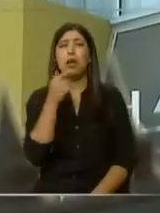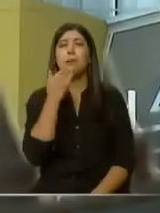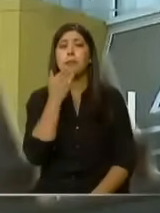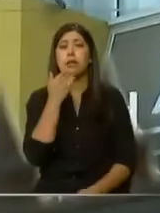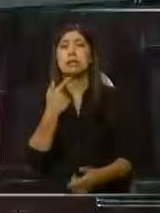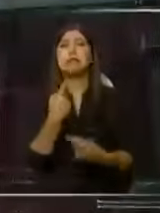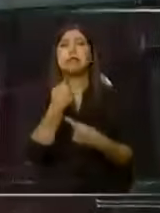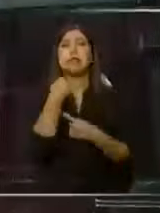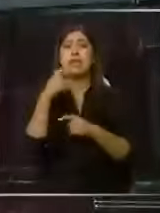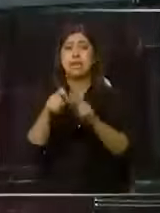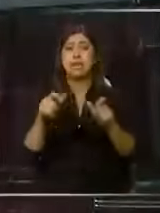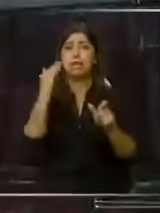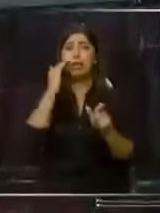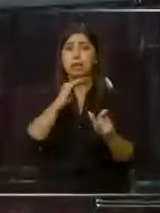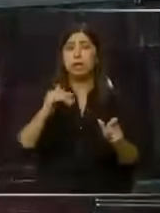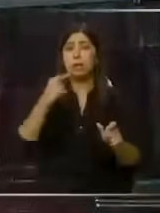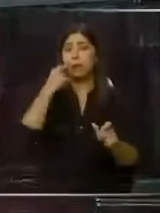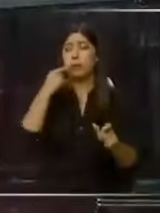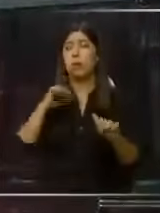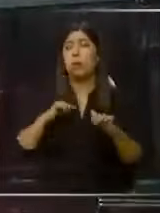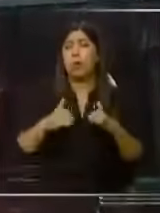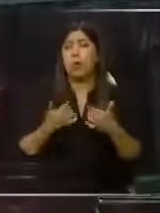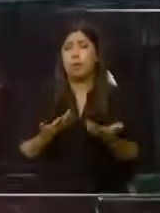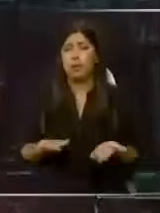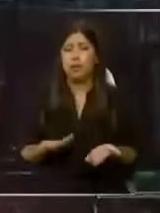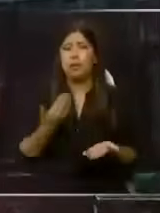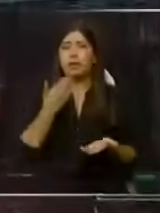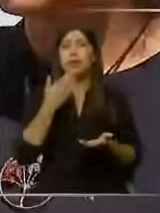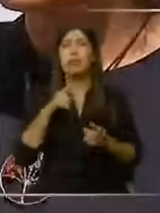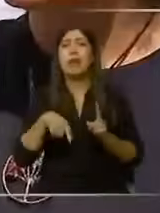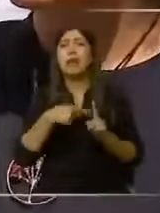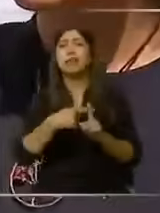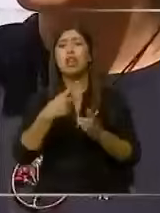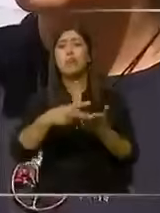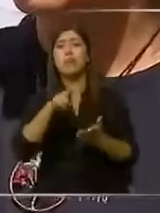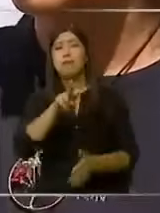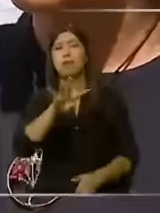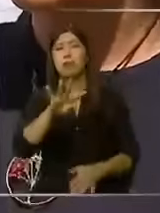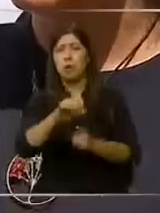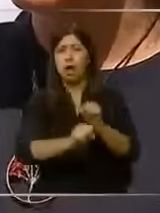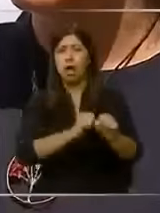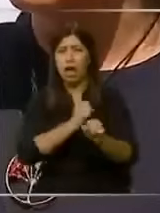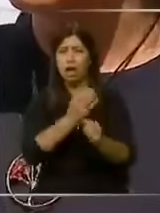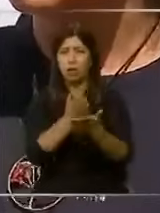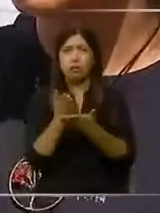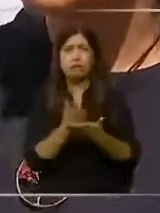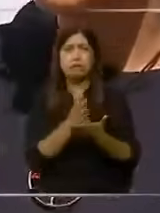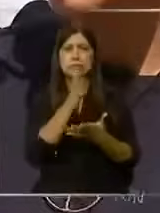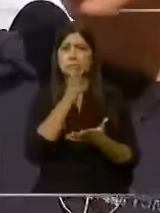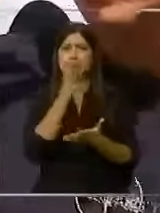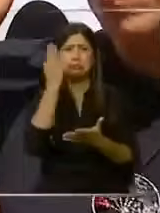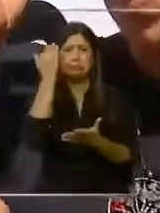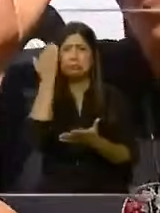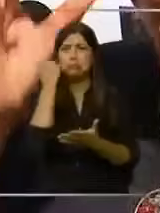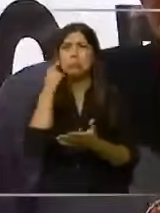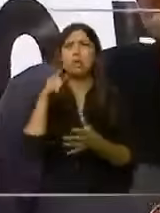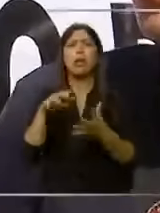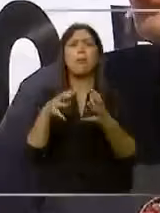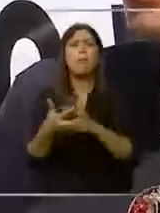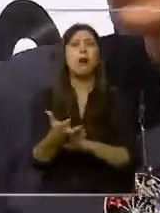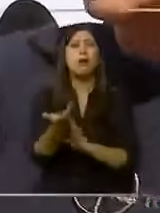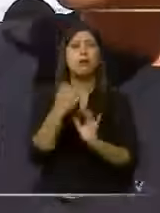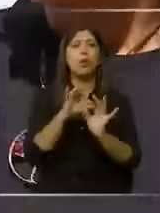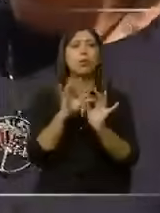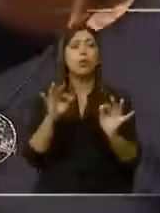y jóvenes, además de incertidumbre para el año escolar 2024. Y ha hecho un descalabro en lo que es educación. En nuestro liceo